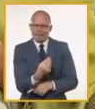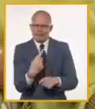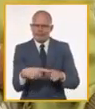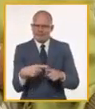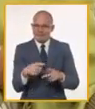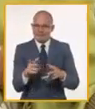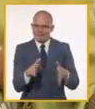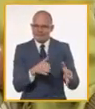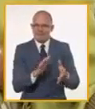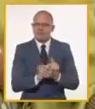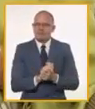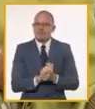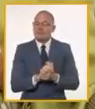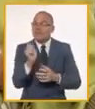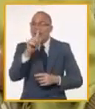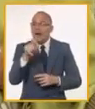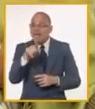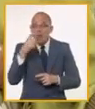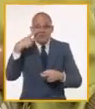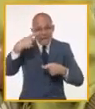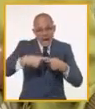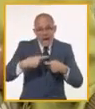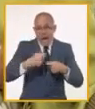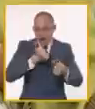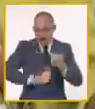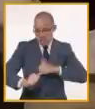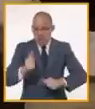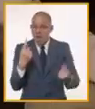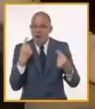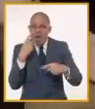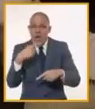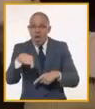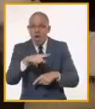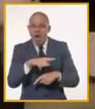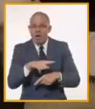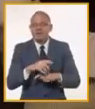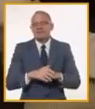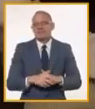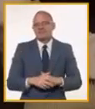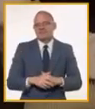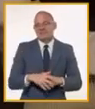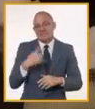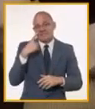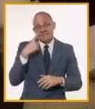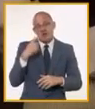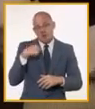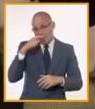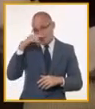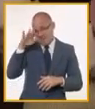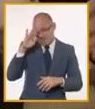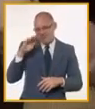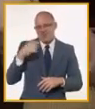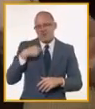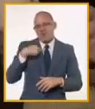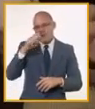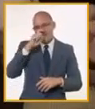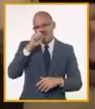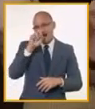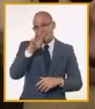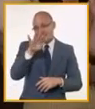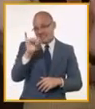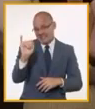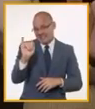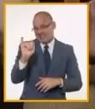¿Le dio tiempo a hacer familia, a tener...? Bueno, yo me casé un poquito mayorcito, 36 años creo que tenía.